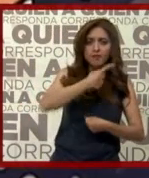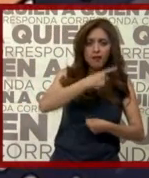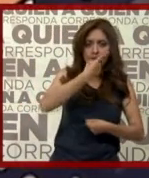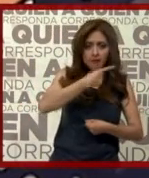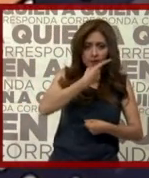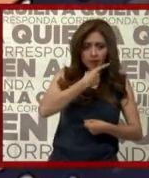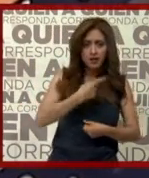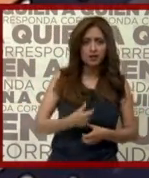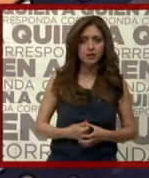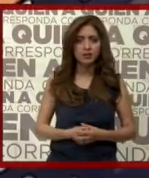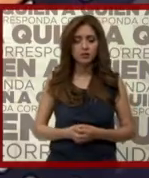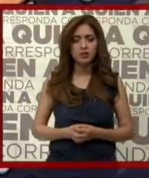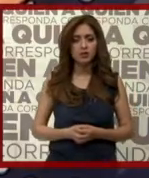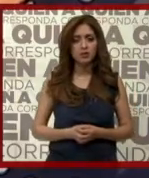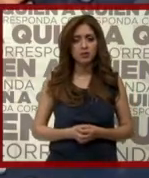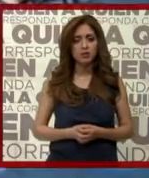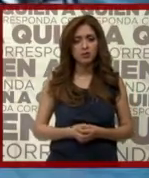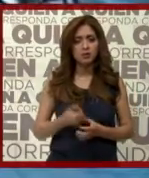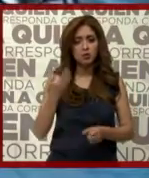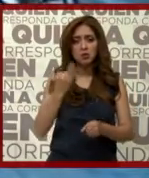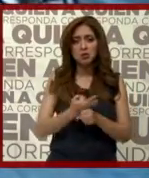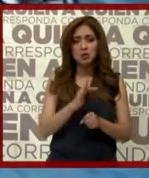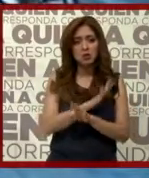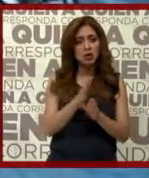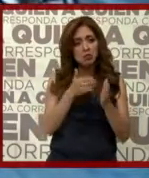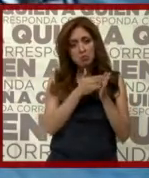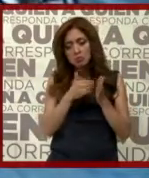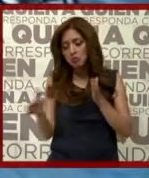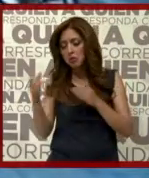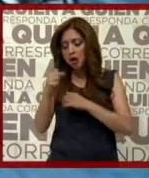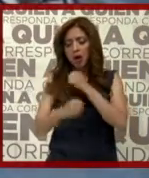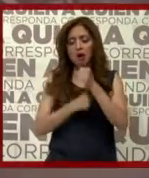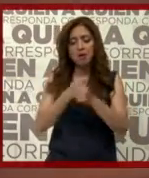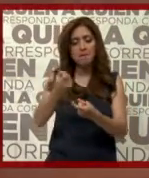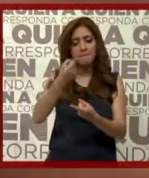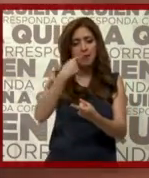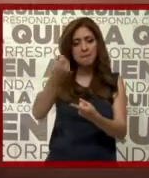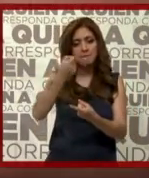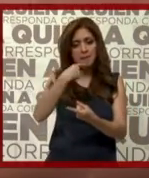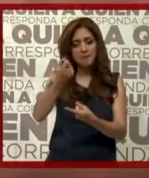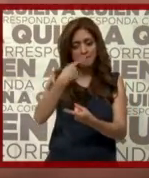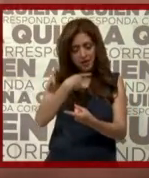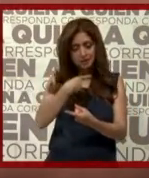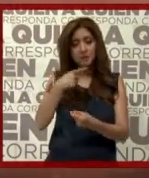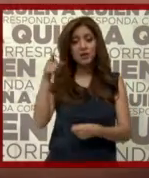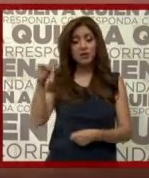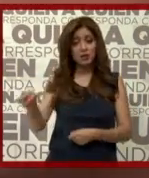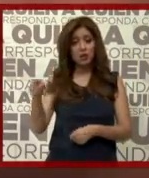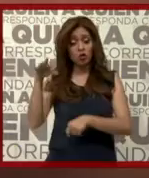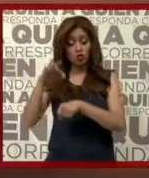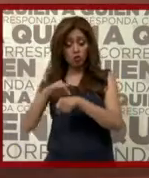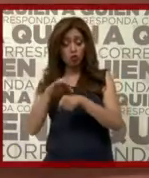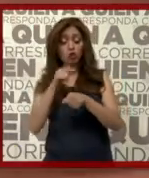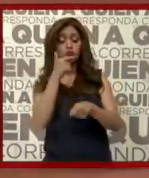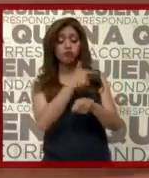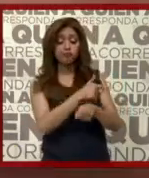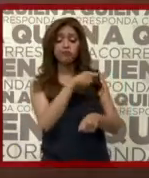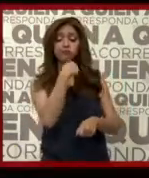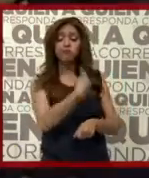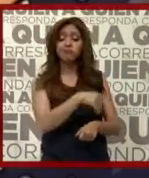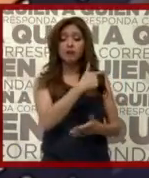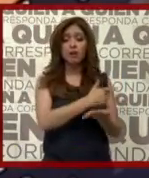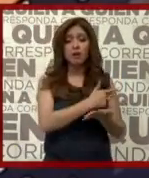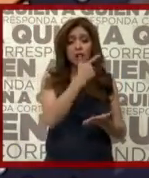y quedé ya con medicada de por vida. Ella fue diagnosticada con graves problemas que requieren atención y medicamento